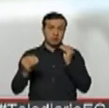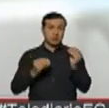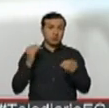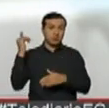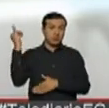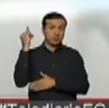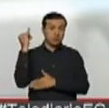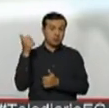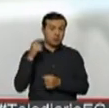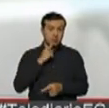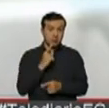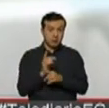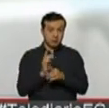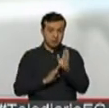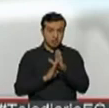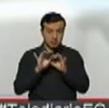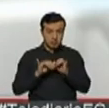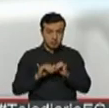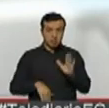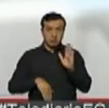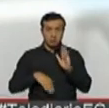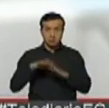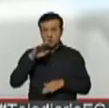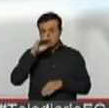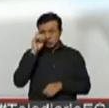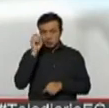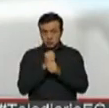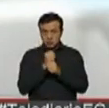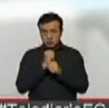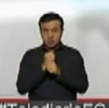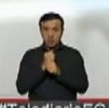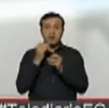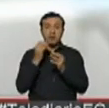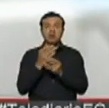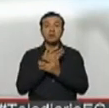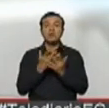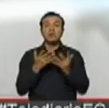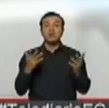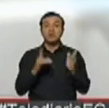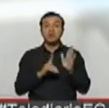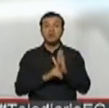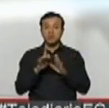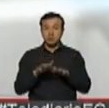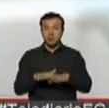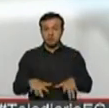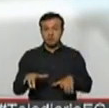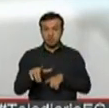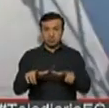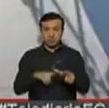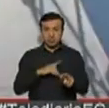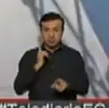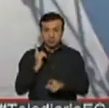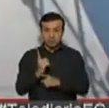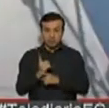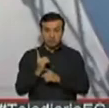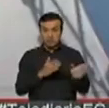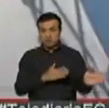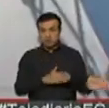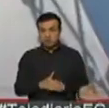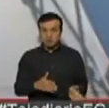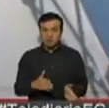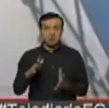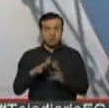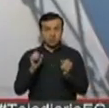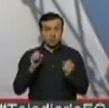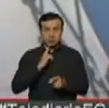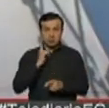industria lícita, es un potencial para generar empleos, para generar tributos, para generar desarrollo en este espacio. Claro, por supuesto, eso lo entendemos,